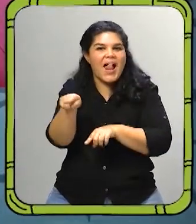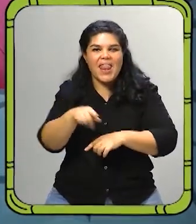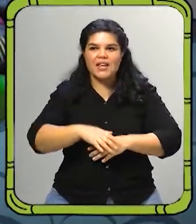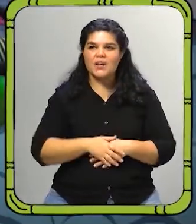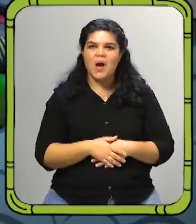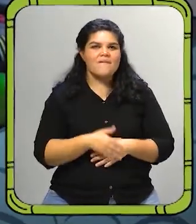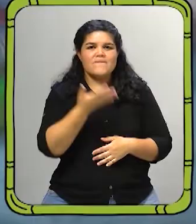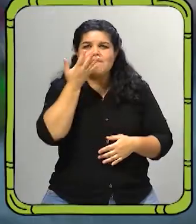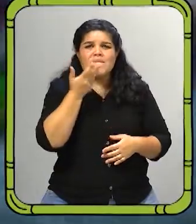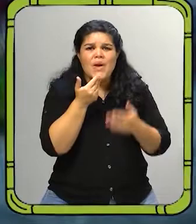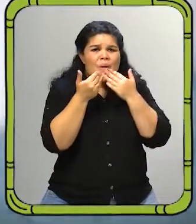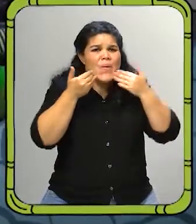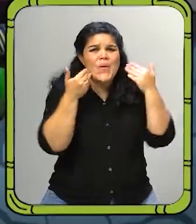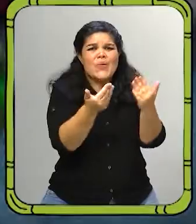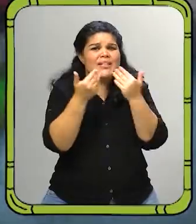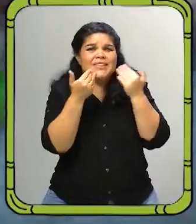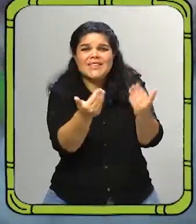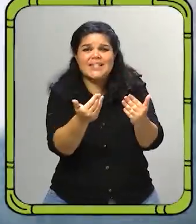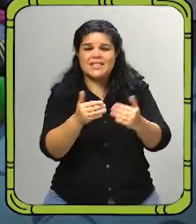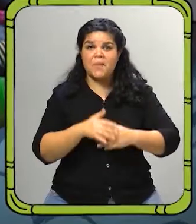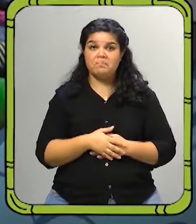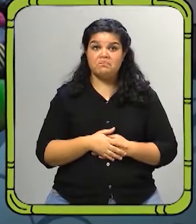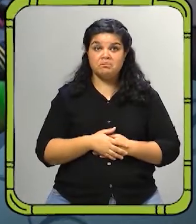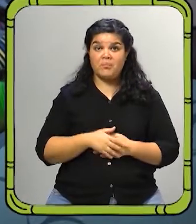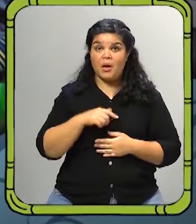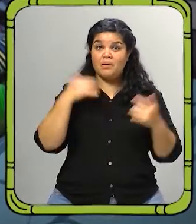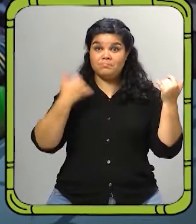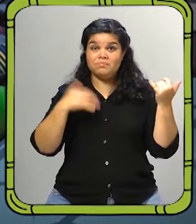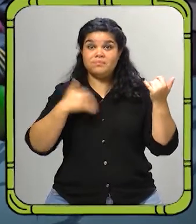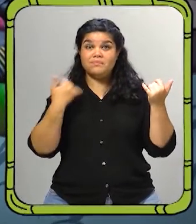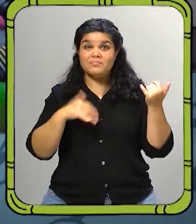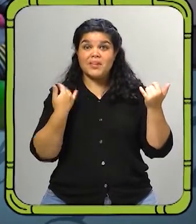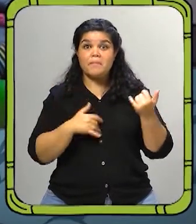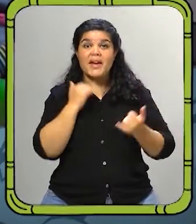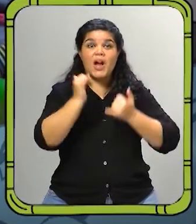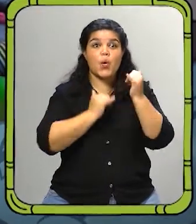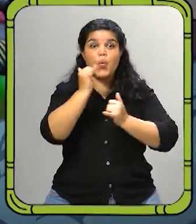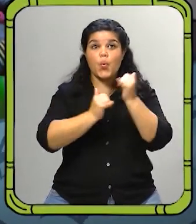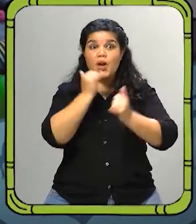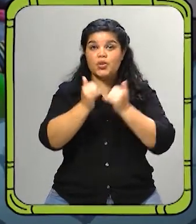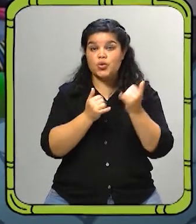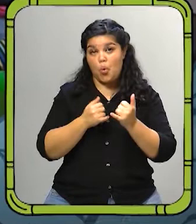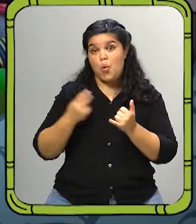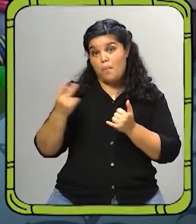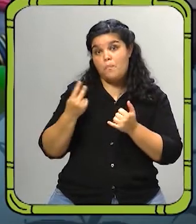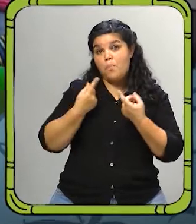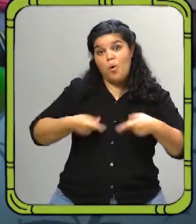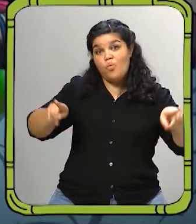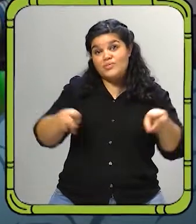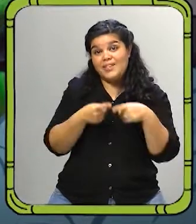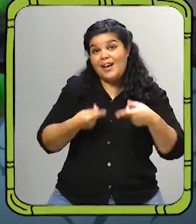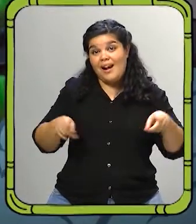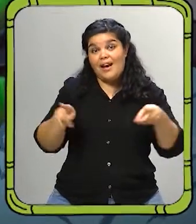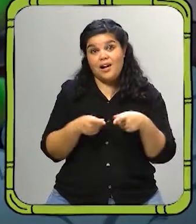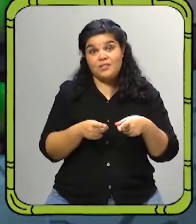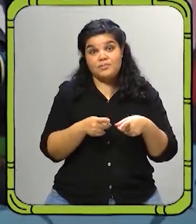¡Sos recopado! ¡Muchas gracias! Gracias. Nosotros vamos a usarla para contar unos cuentos que nosotros le ponemos música también, porque nosotros sí, también. Nos vas a